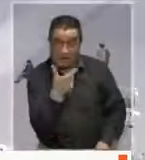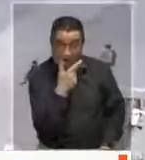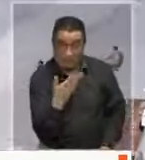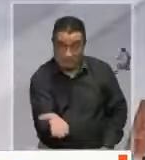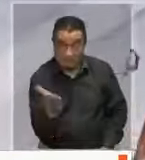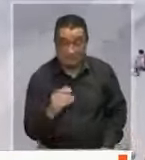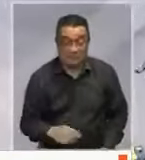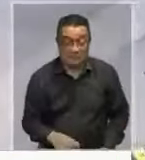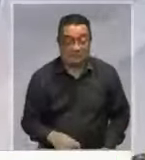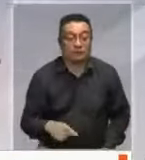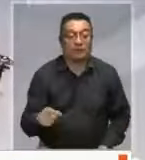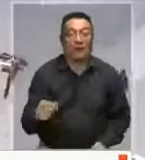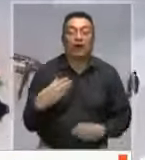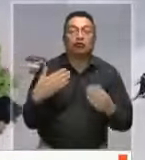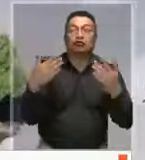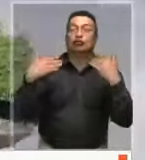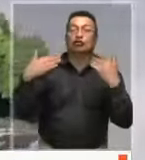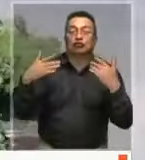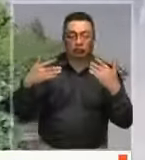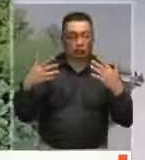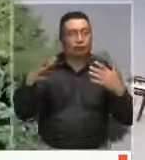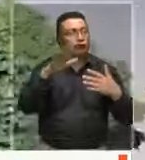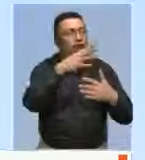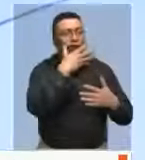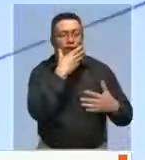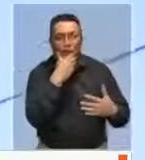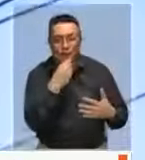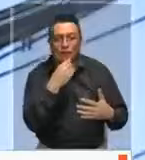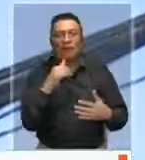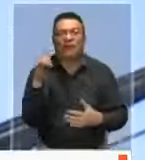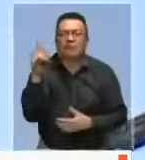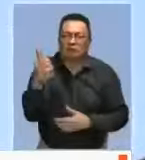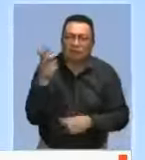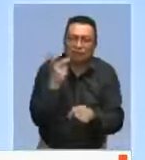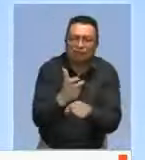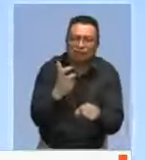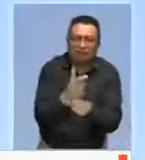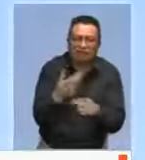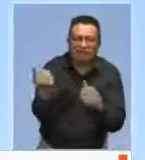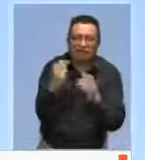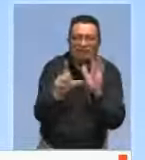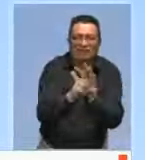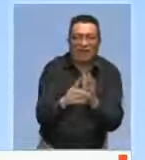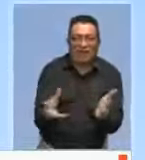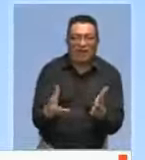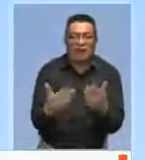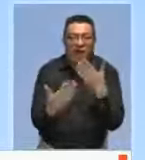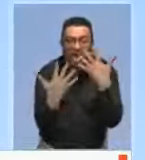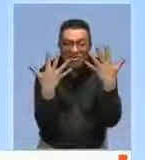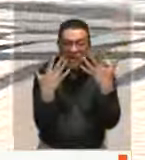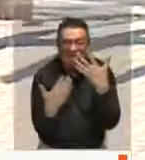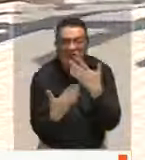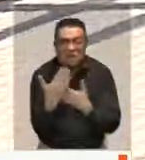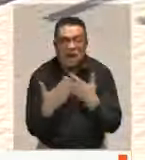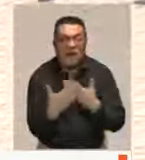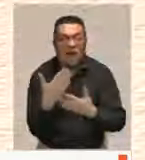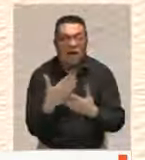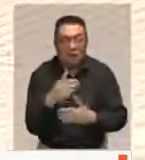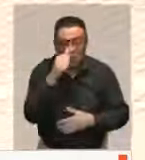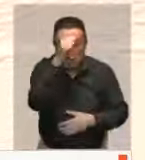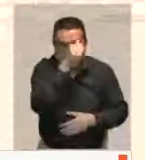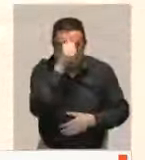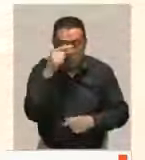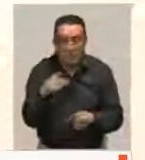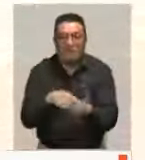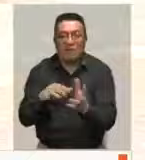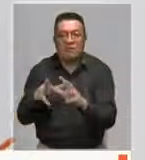Un pulmón verde contaminado por la delincuencia. Hablamos de asaltos a mano armada a las 10 de la mañana en un domingo